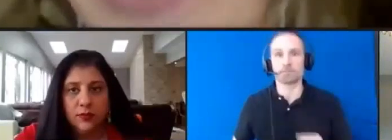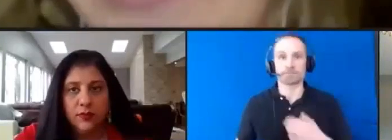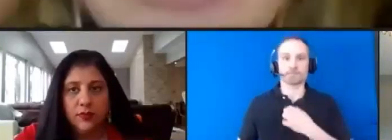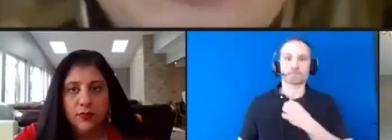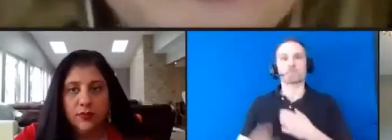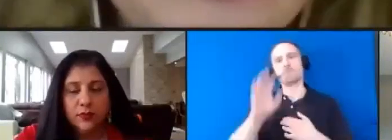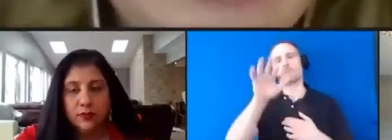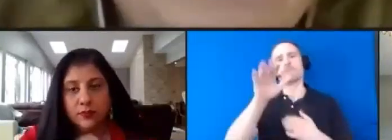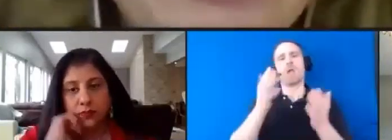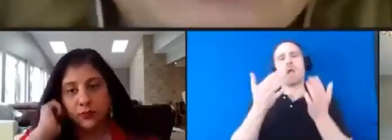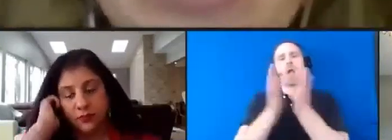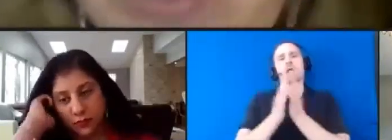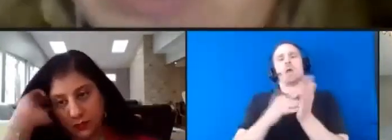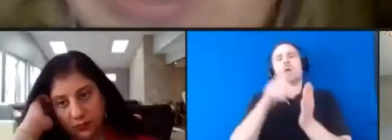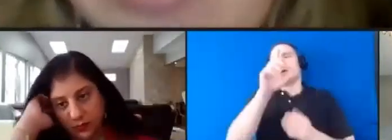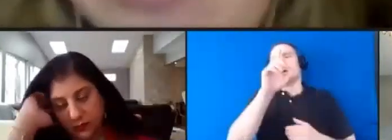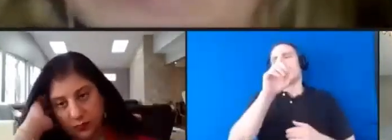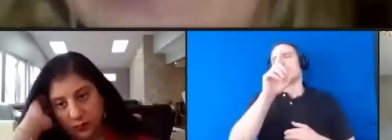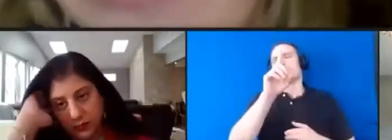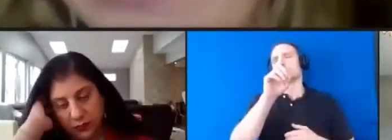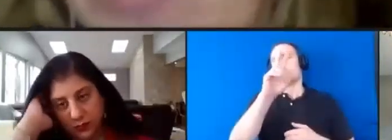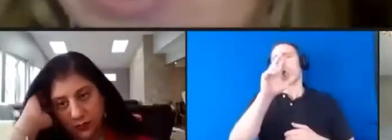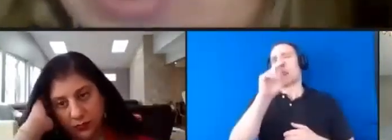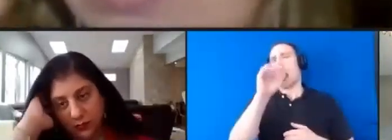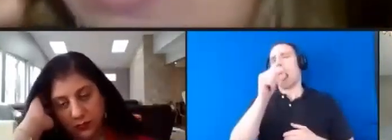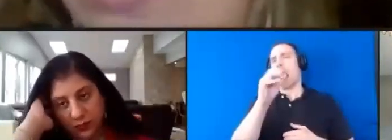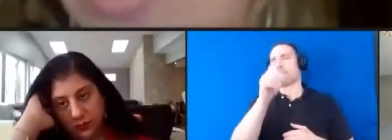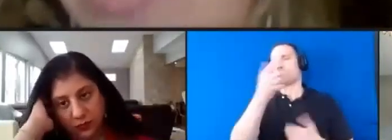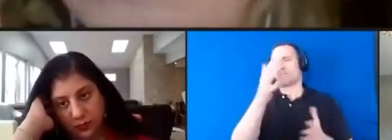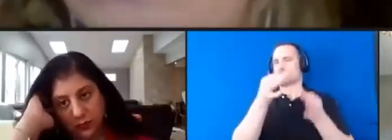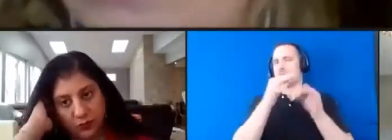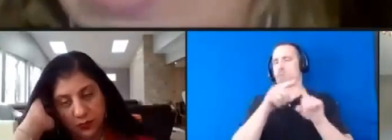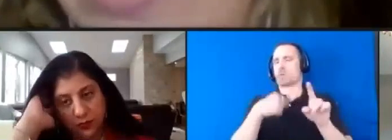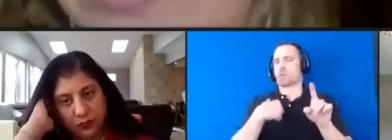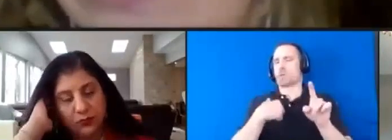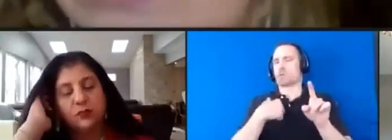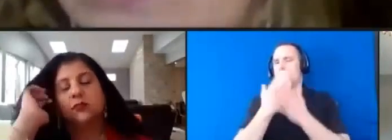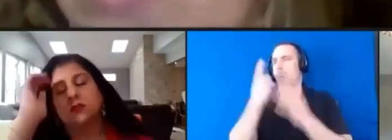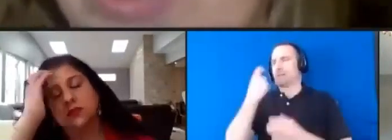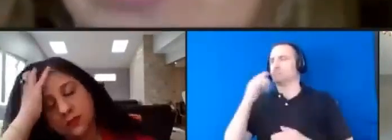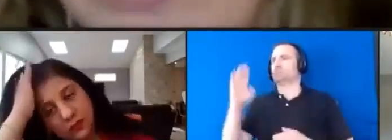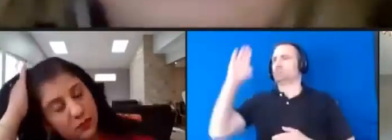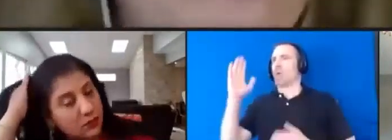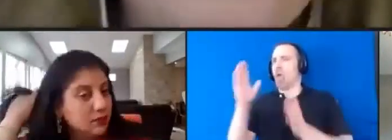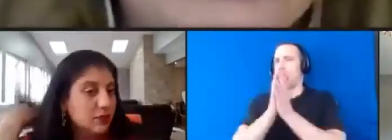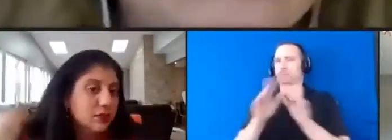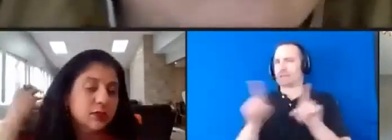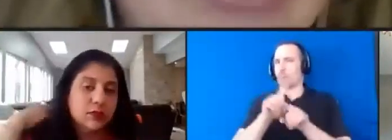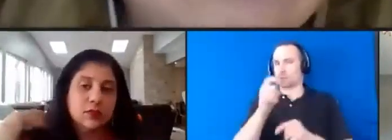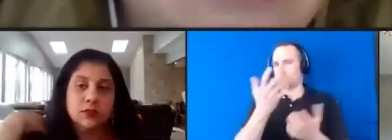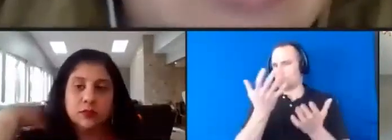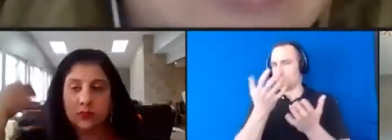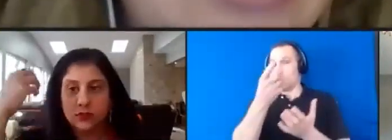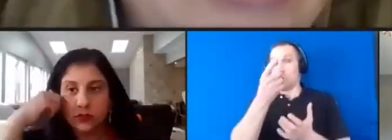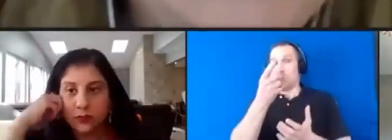seguro médico no cubre esa administración podemos nosotros darlo así que no hay alguna cantidad de dinero o